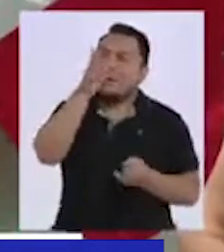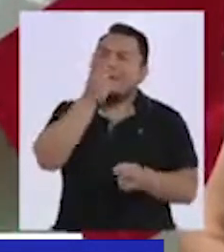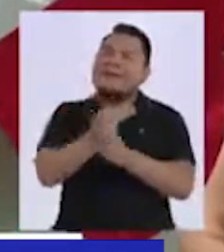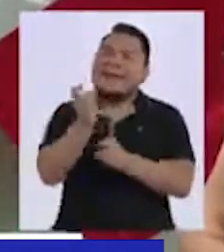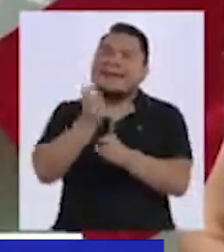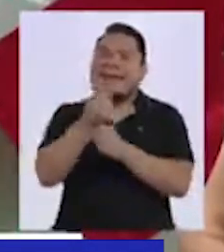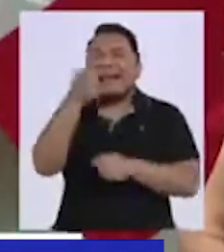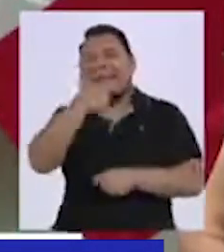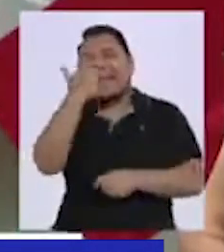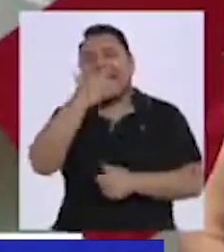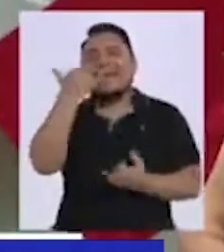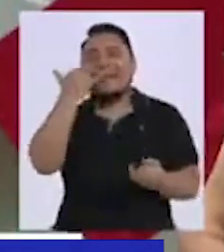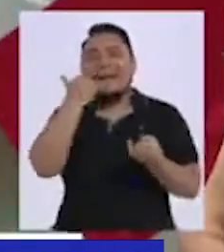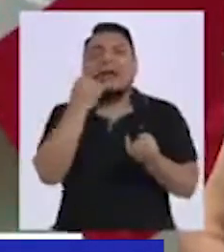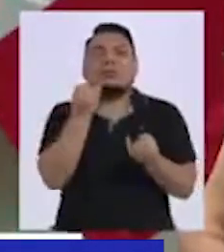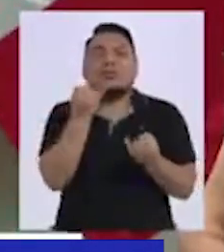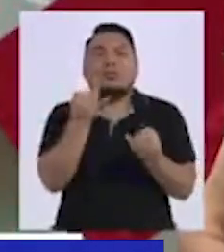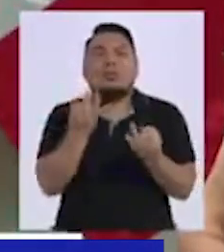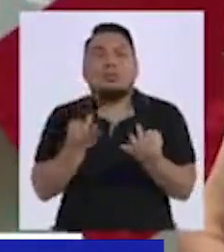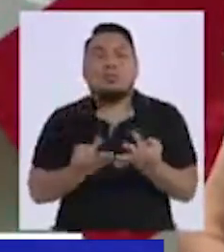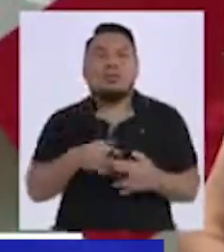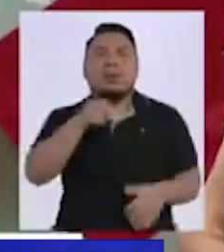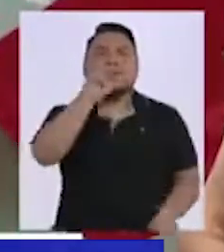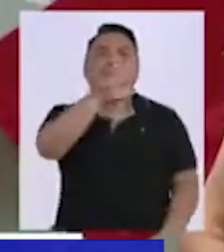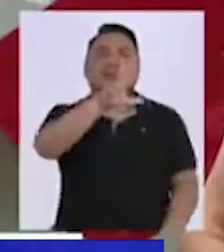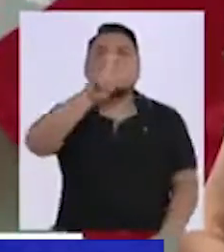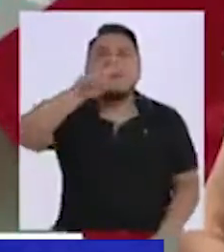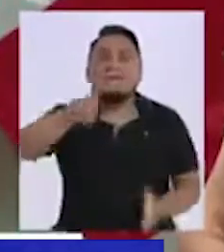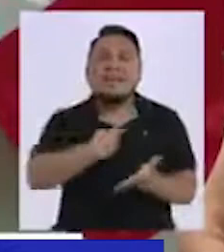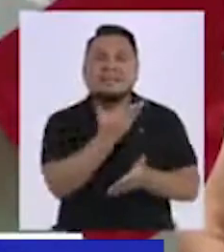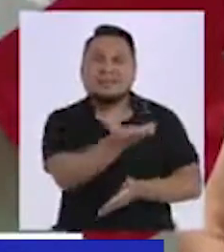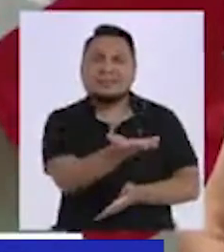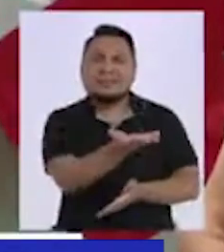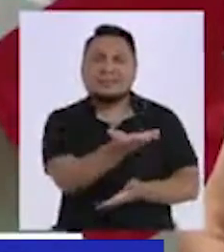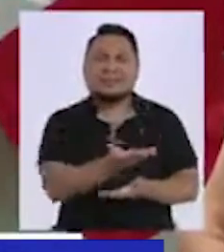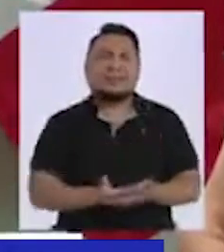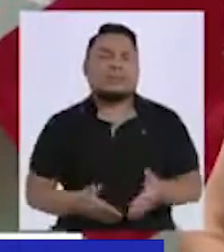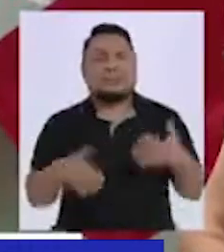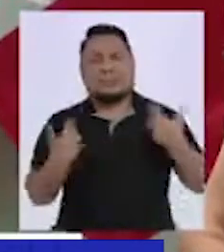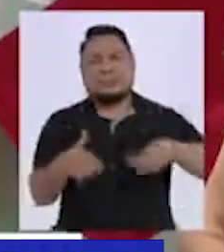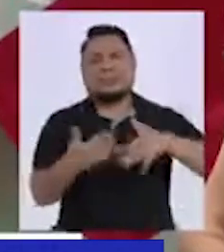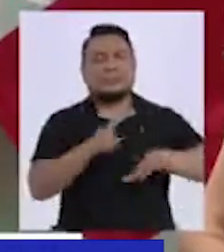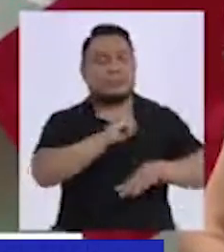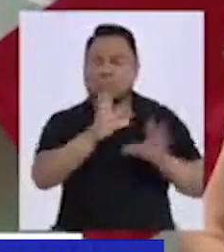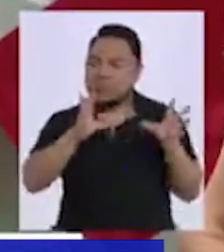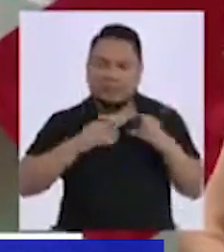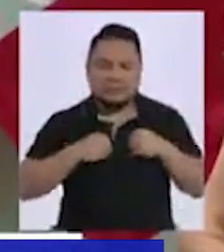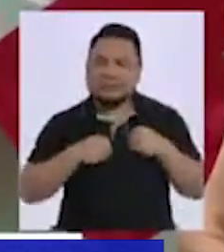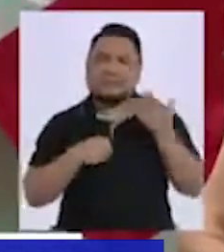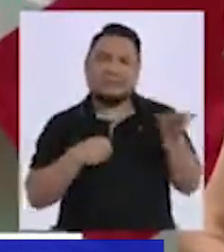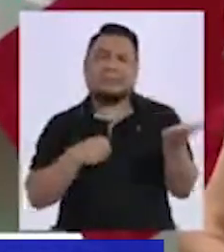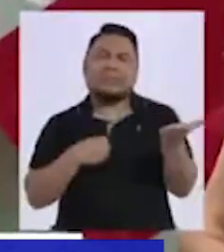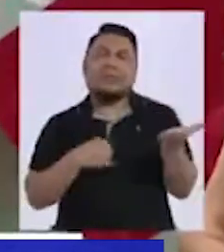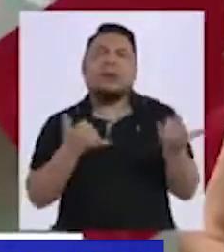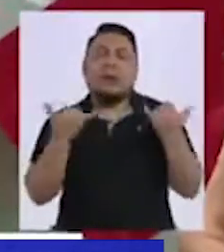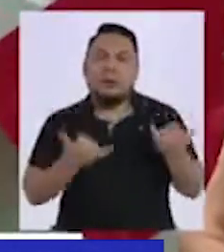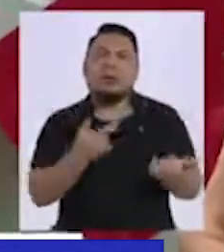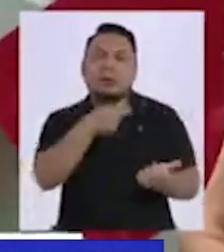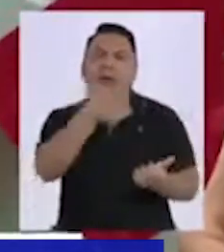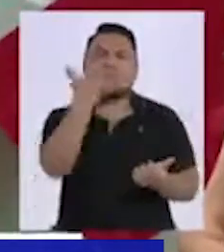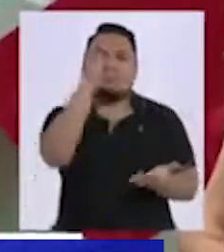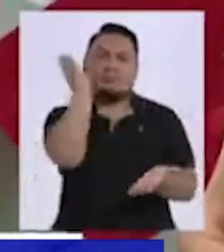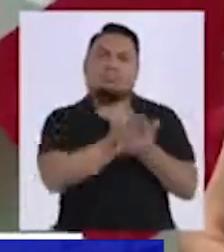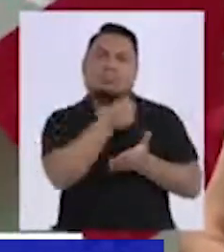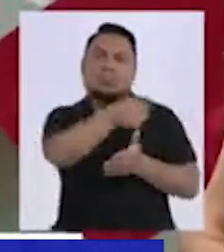esta a este número de llamado de emergencia. En consecuencia, eso es inaceptable y por eso bien